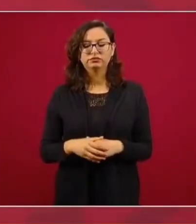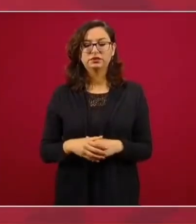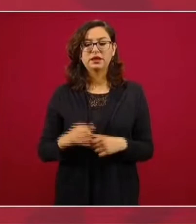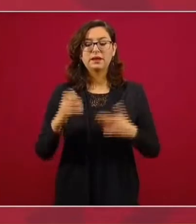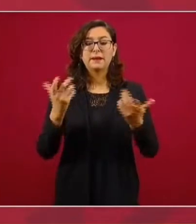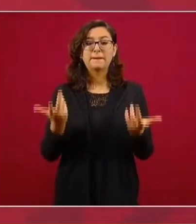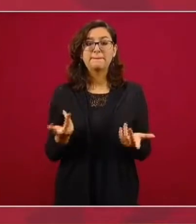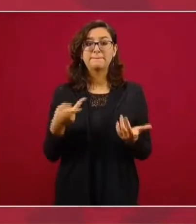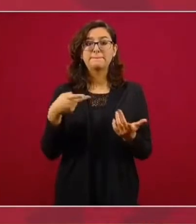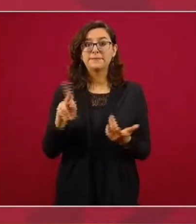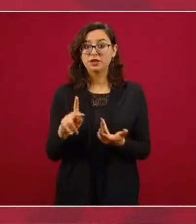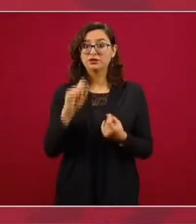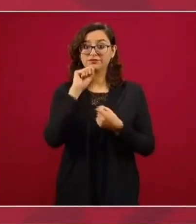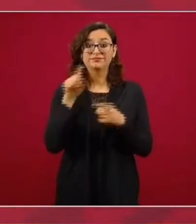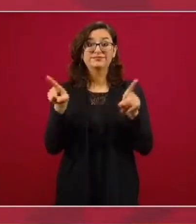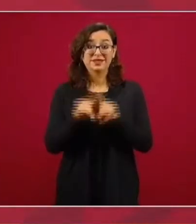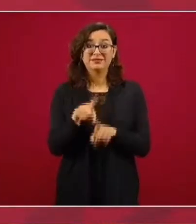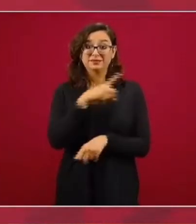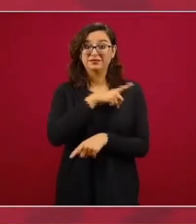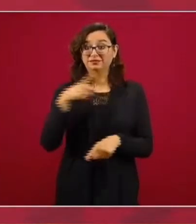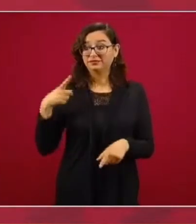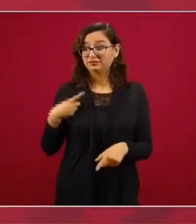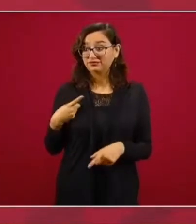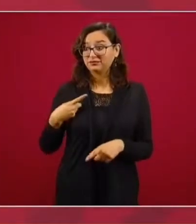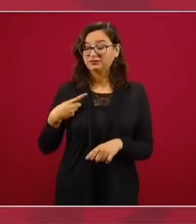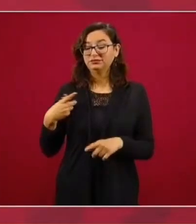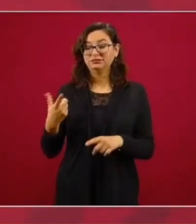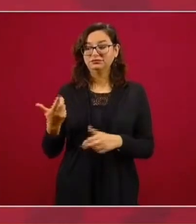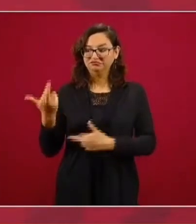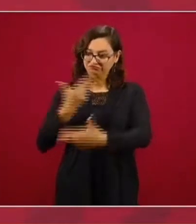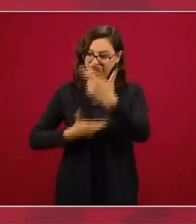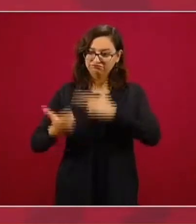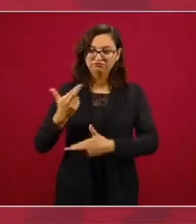sino también recuperar bienes